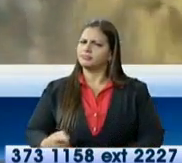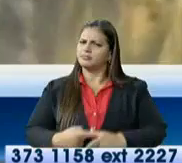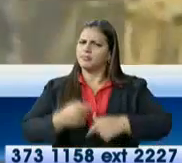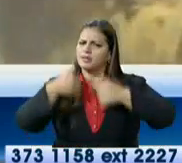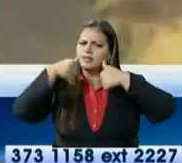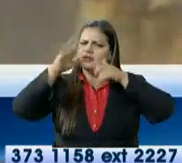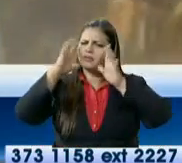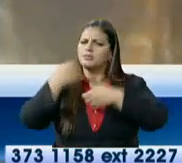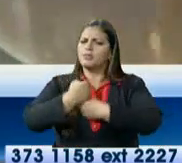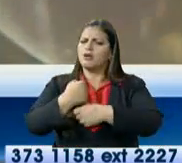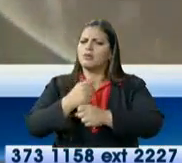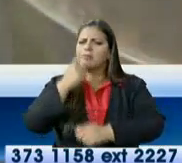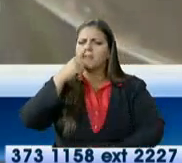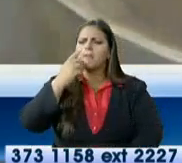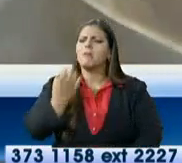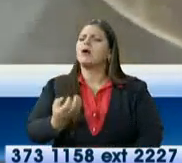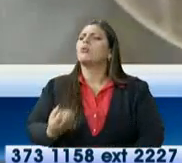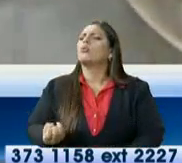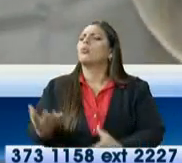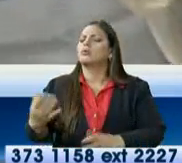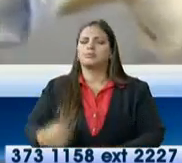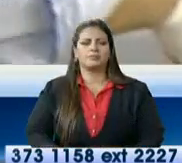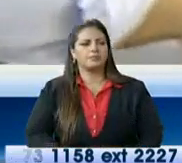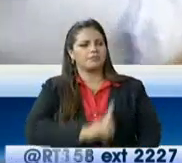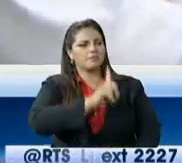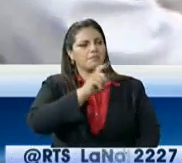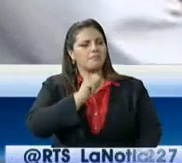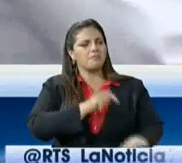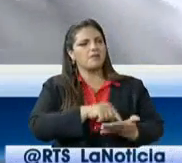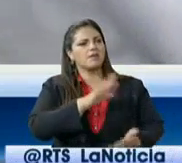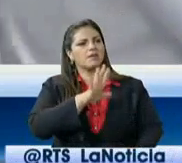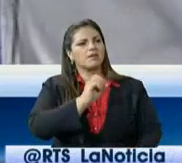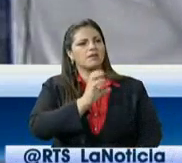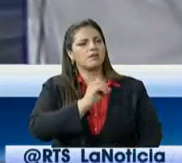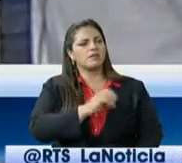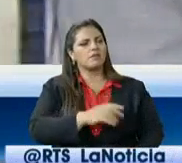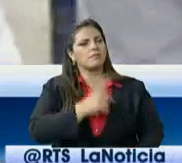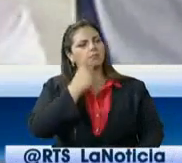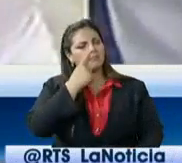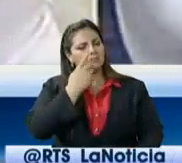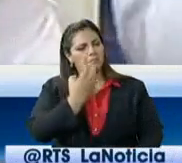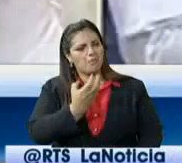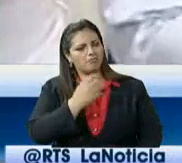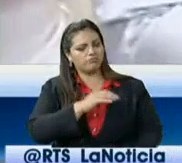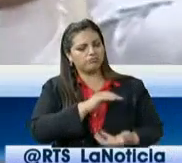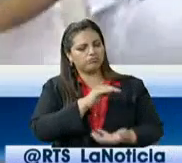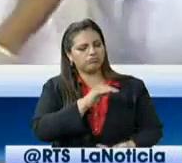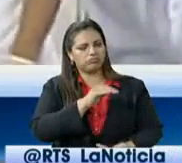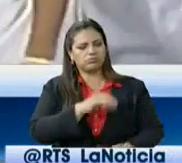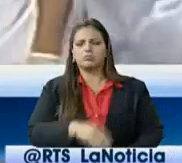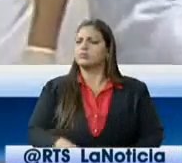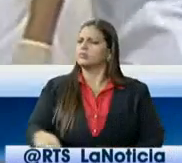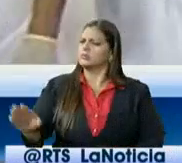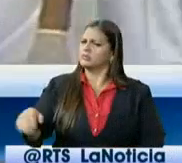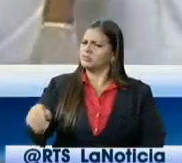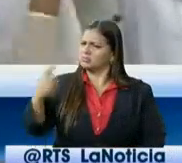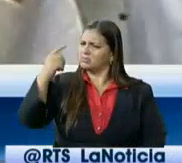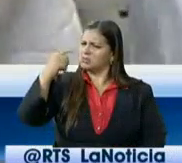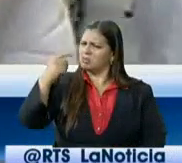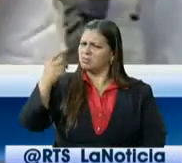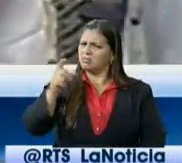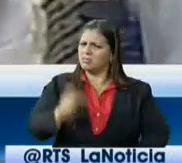hace usted. De unos 1.500 panes. 1.500 panes. Sí, 1.500 panes. ¿Y usted ve que la gente incluso sigue siempre pide más?